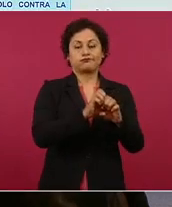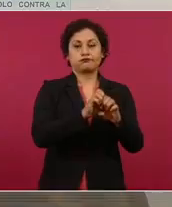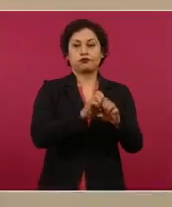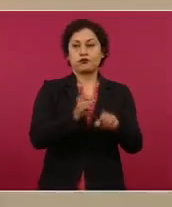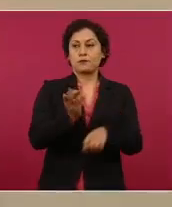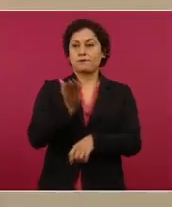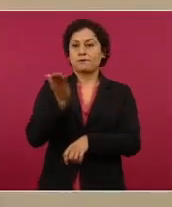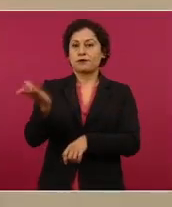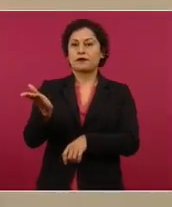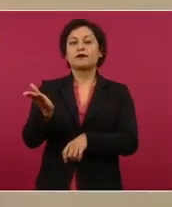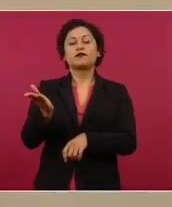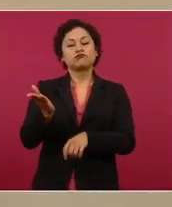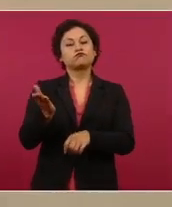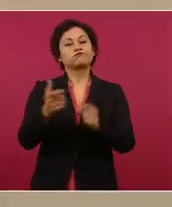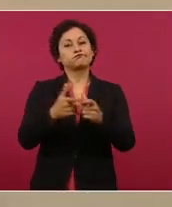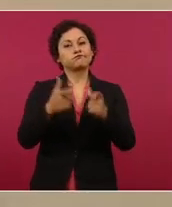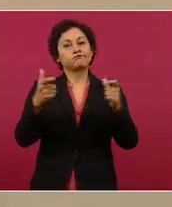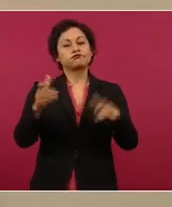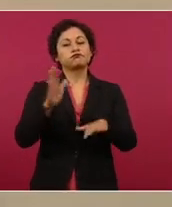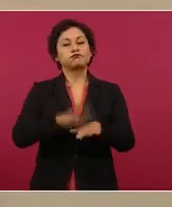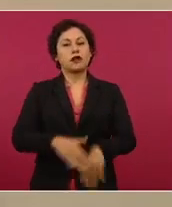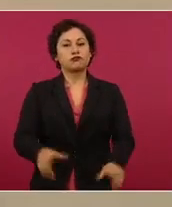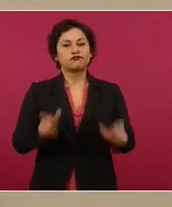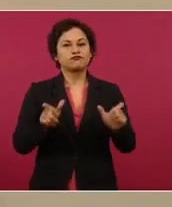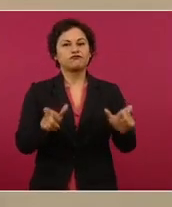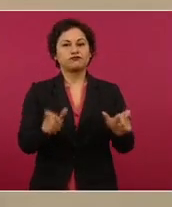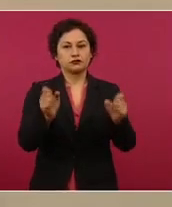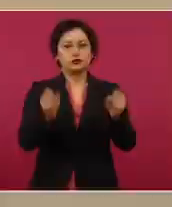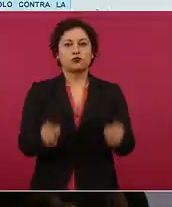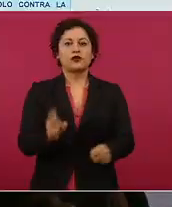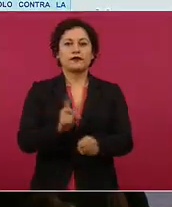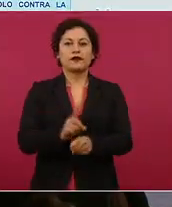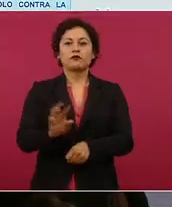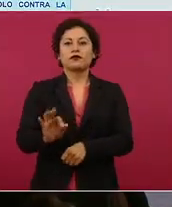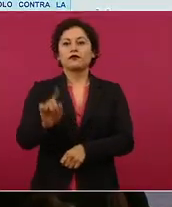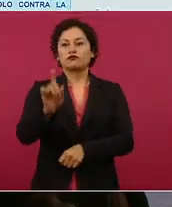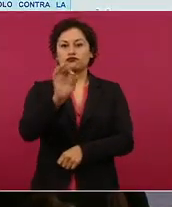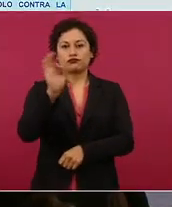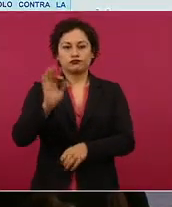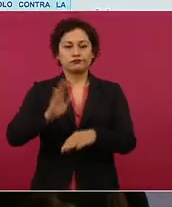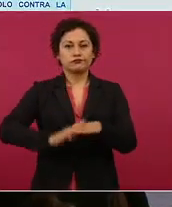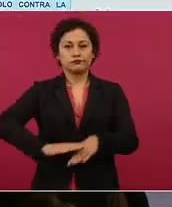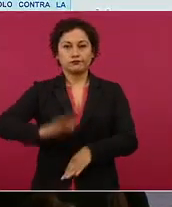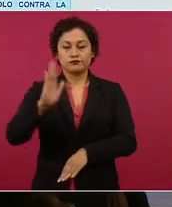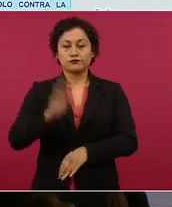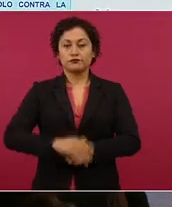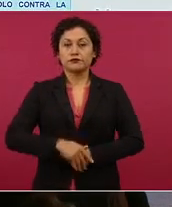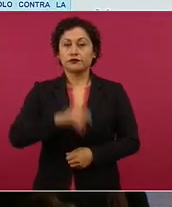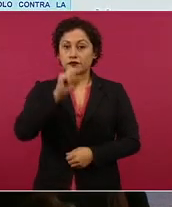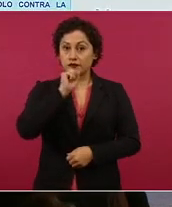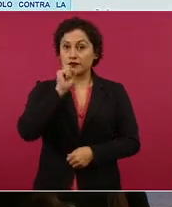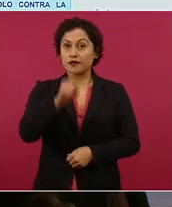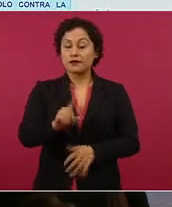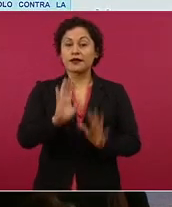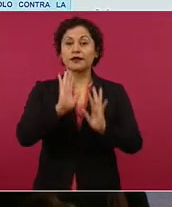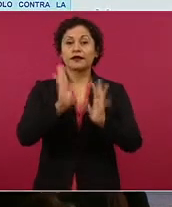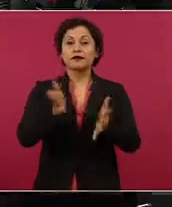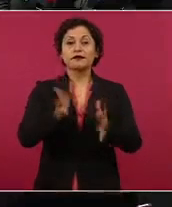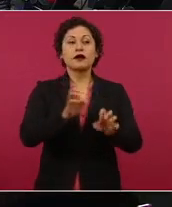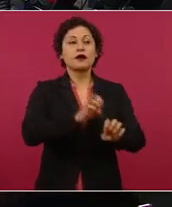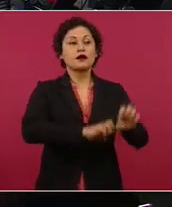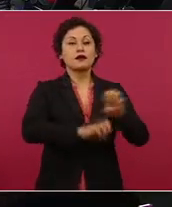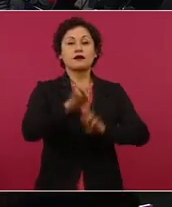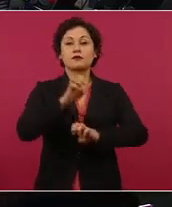la seguridad pública en un 41%. También se ha estado validando a las empresas